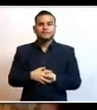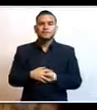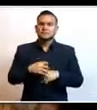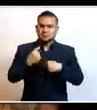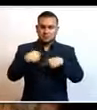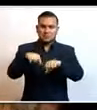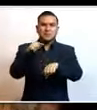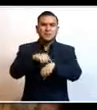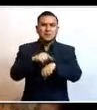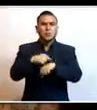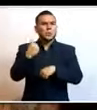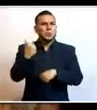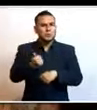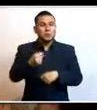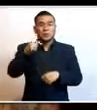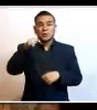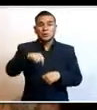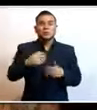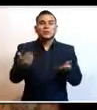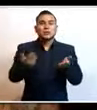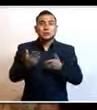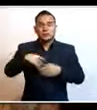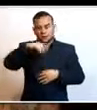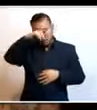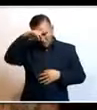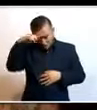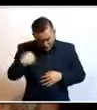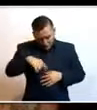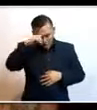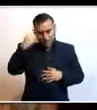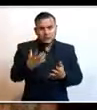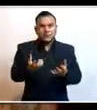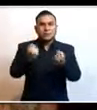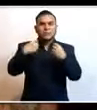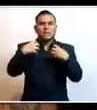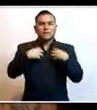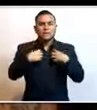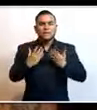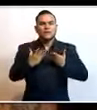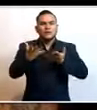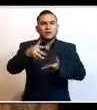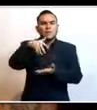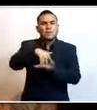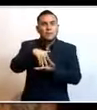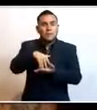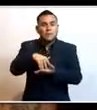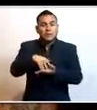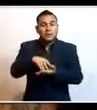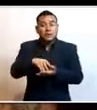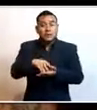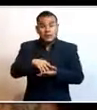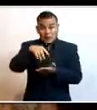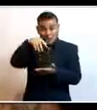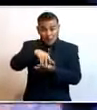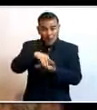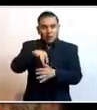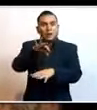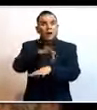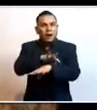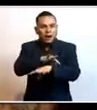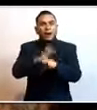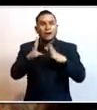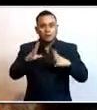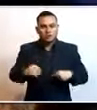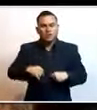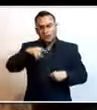vendrán tiempos buenos. Pero ahorita es hora de trabajar, de salvar vidas, de ayudarle a la gente, que la gente sienta que tiene un gobierno que